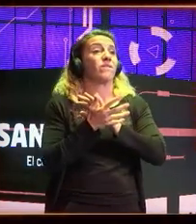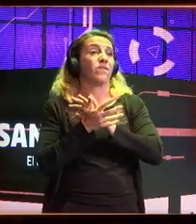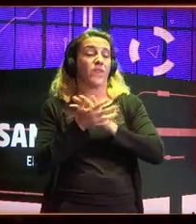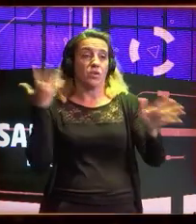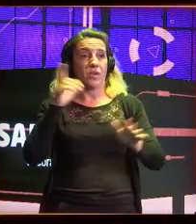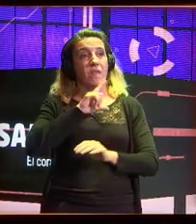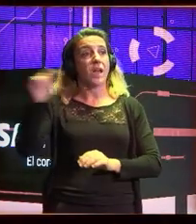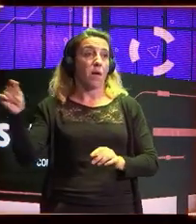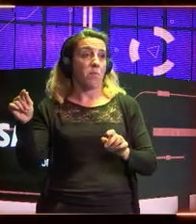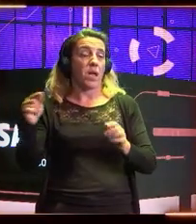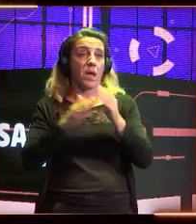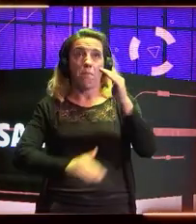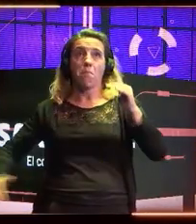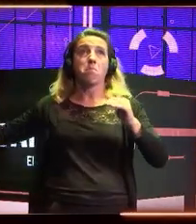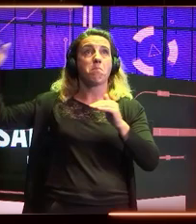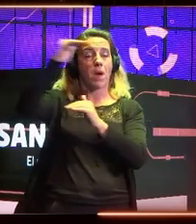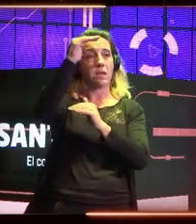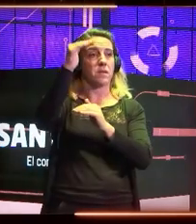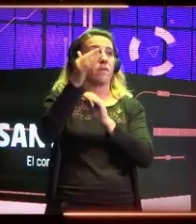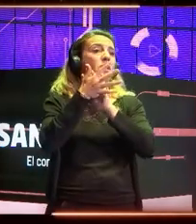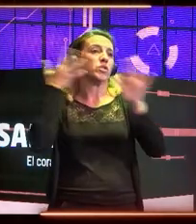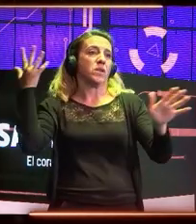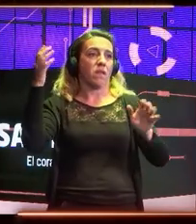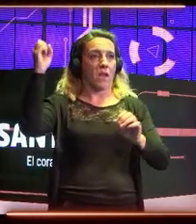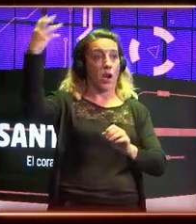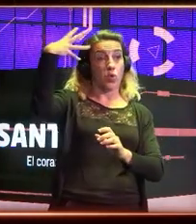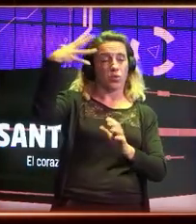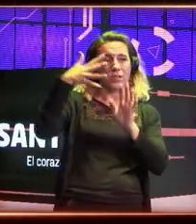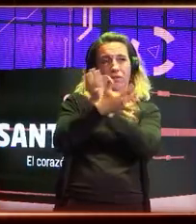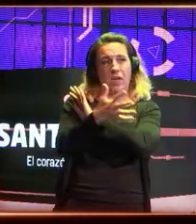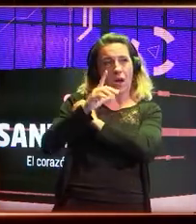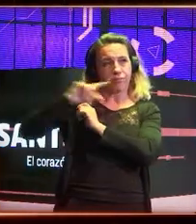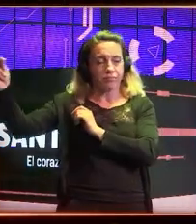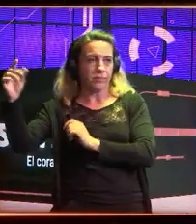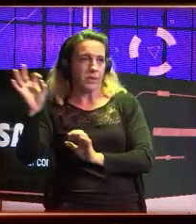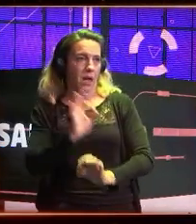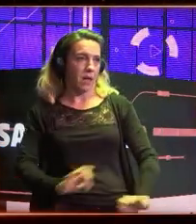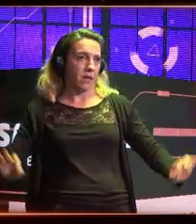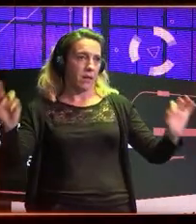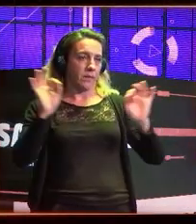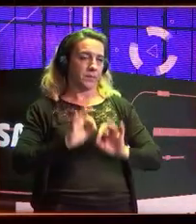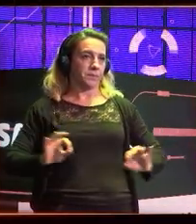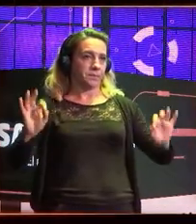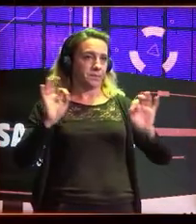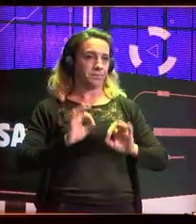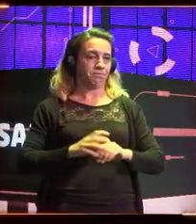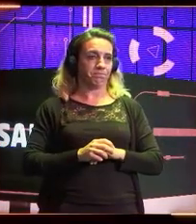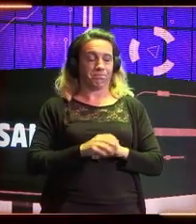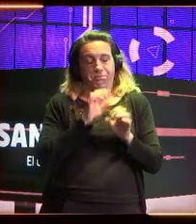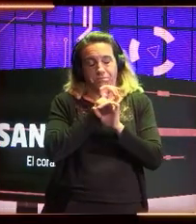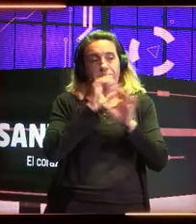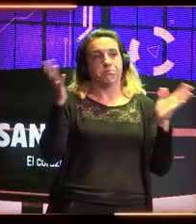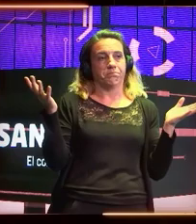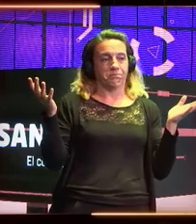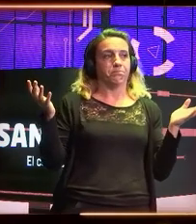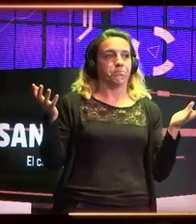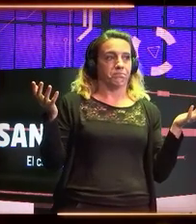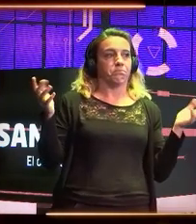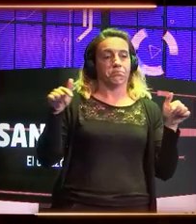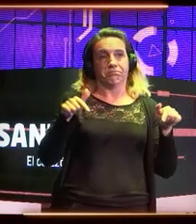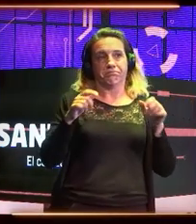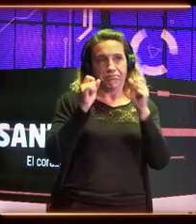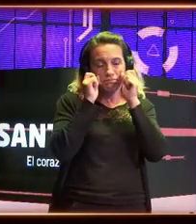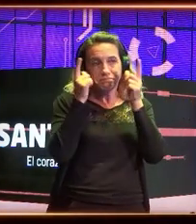a la luz y por lo tanto nada puede escapar claro Eh Esto fue